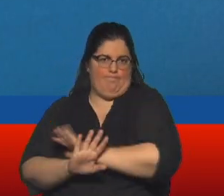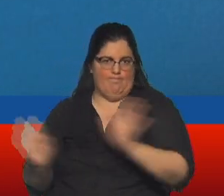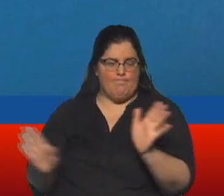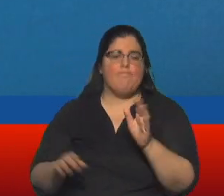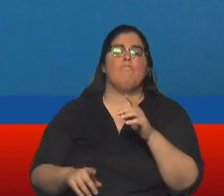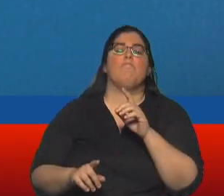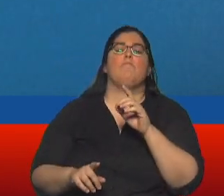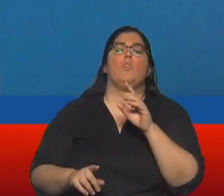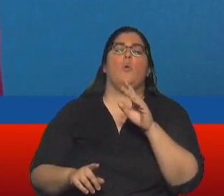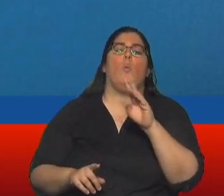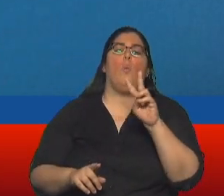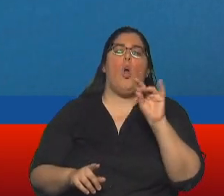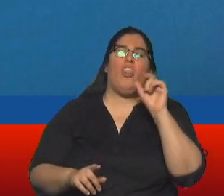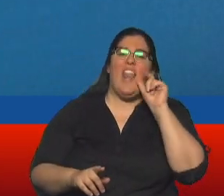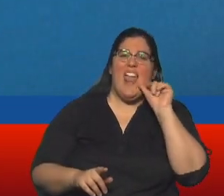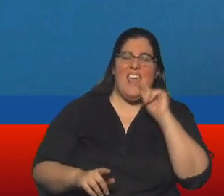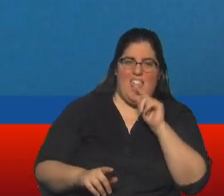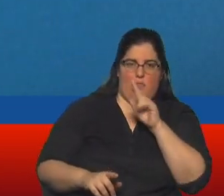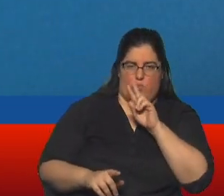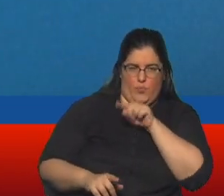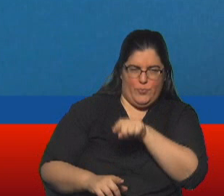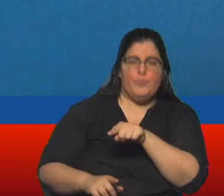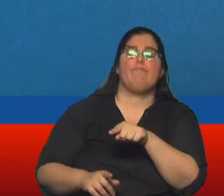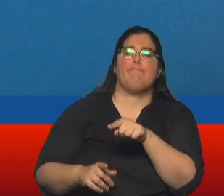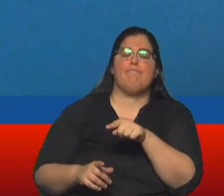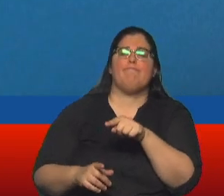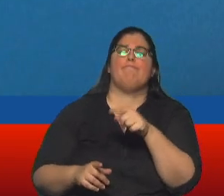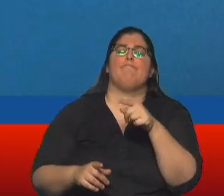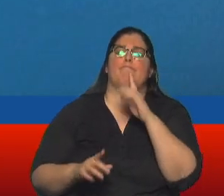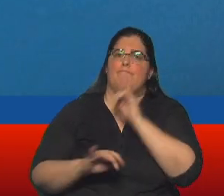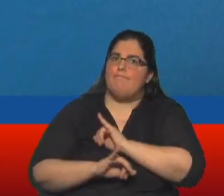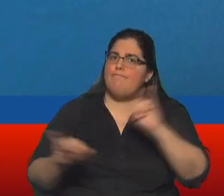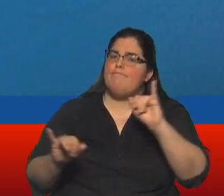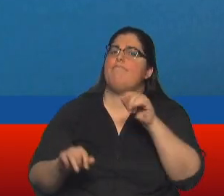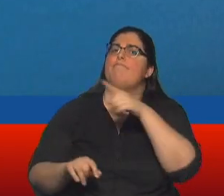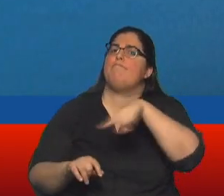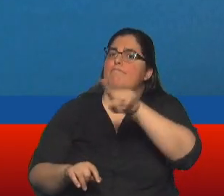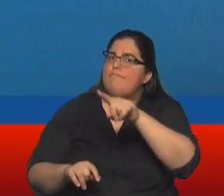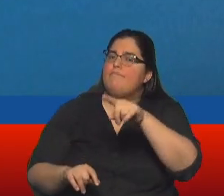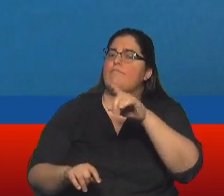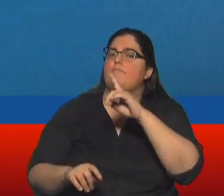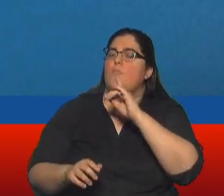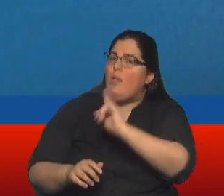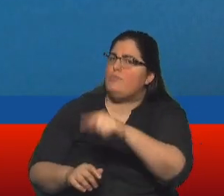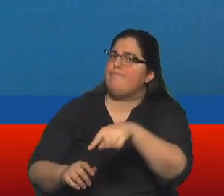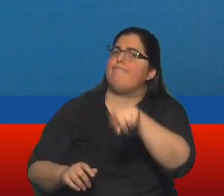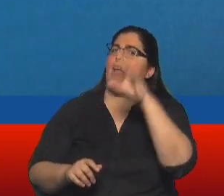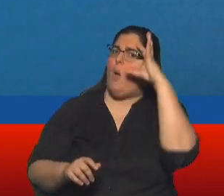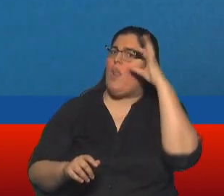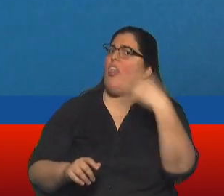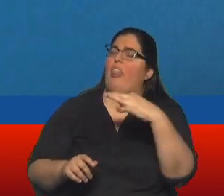von der Leyen, junto a París y Berlín, recordaron que la pertenencia a la comunidad conlleva el acatamiento